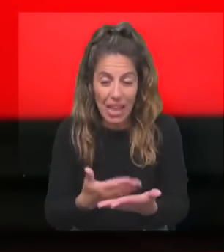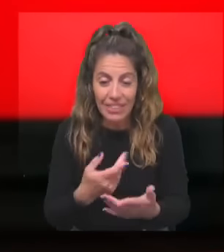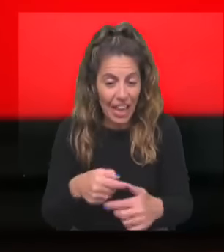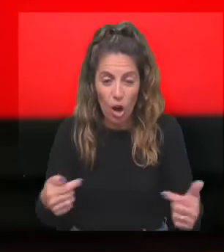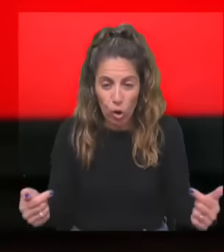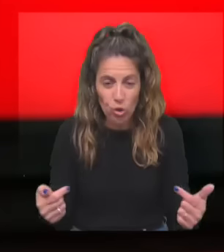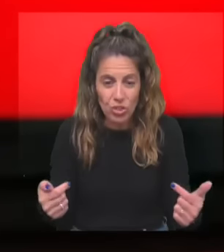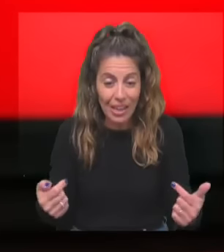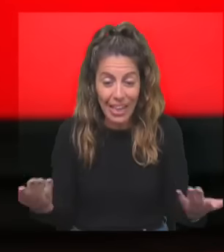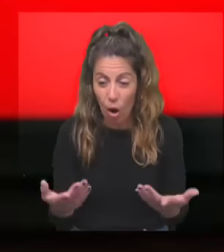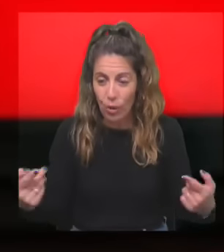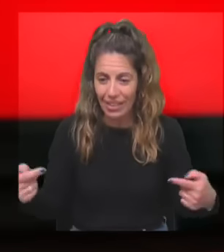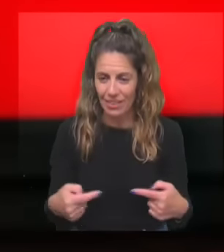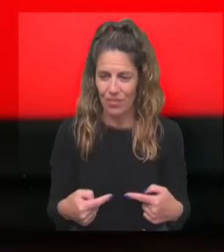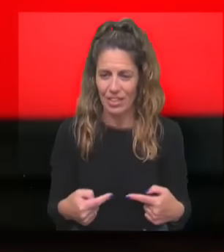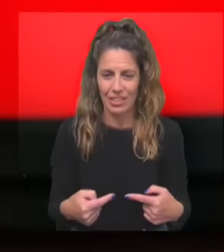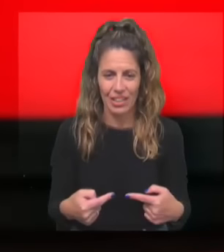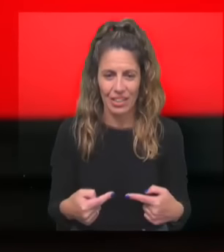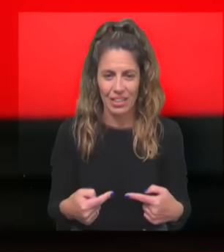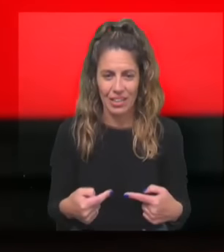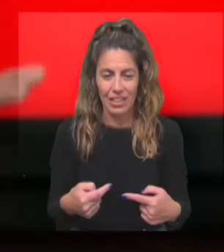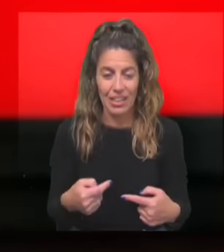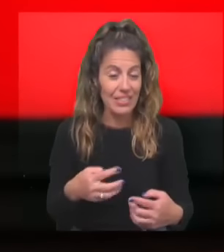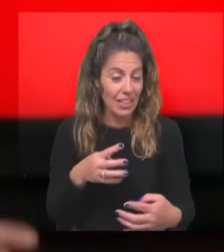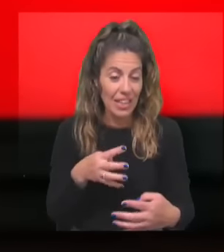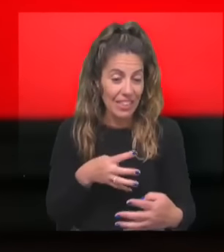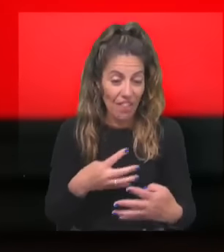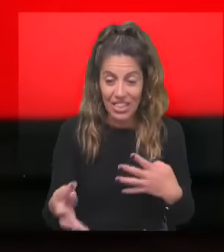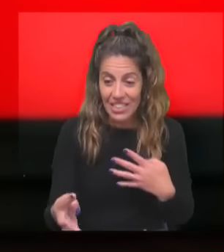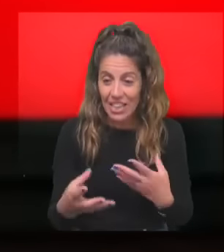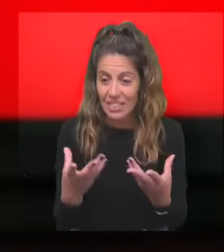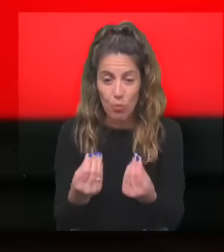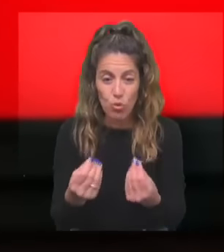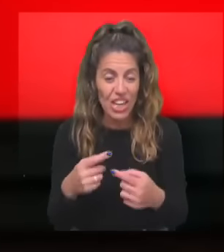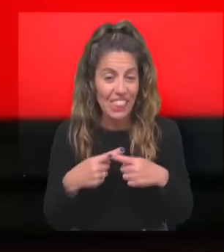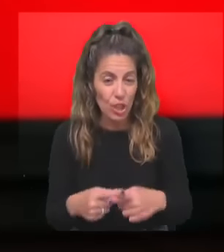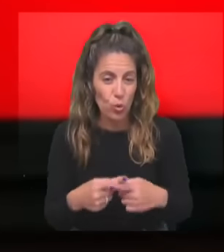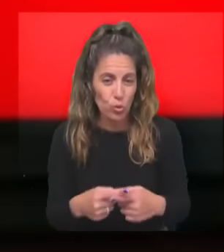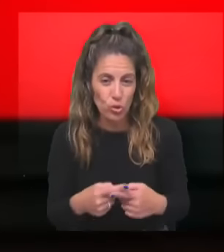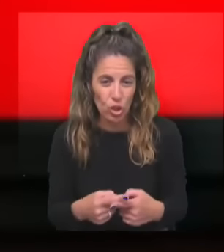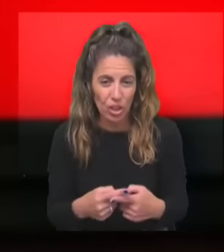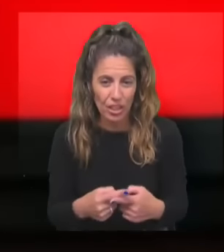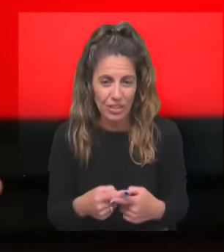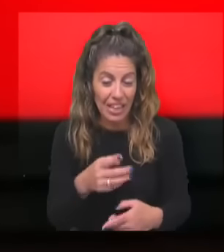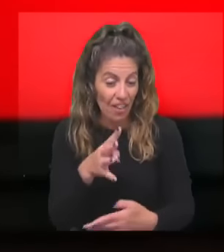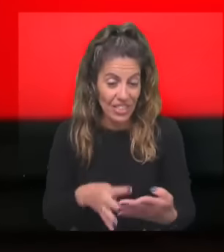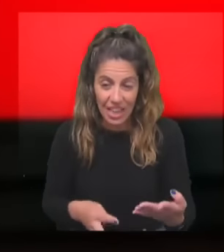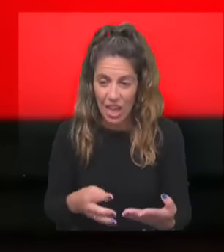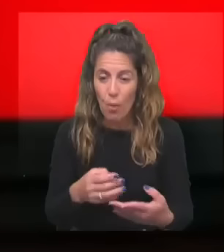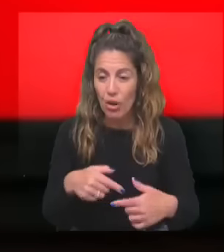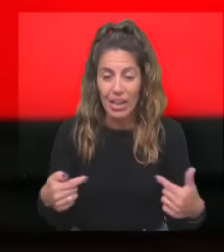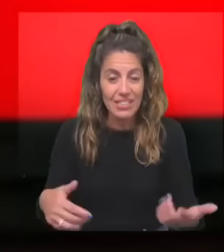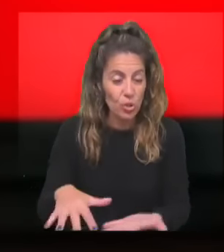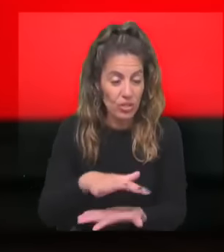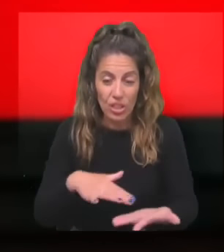que están en debate hoy y que están siendo transversales a muchas de estas discusiones, ¿no? Porque la rebeldía del estado de cosas,